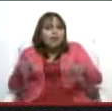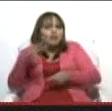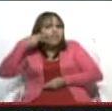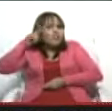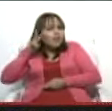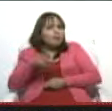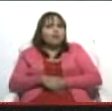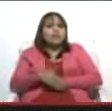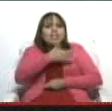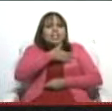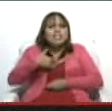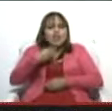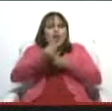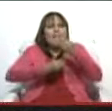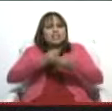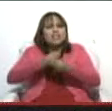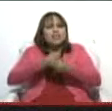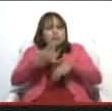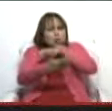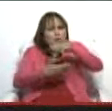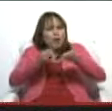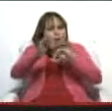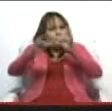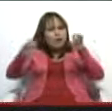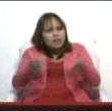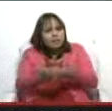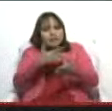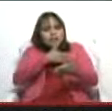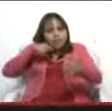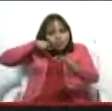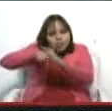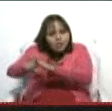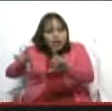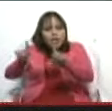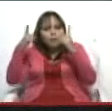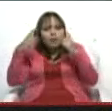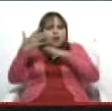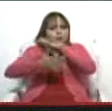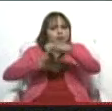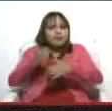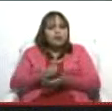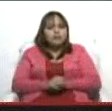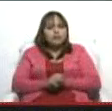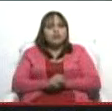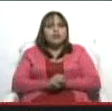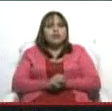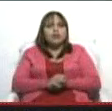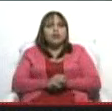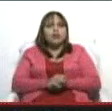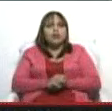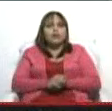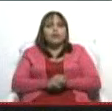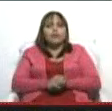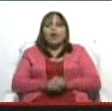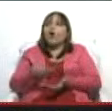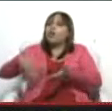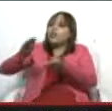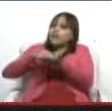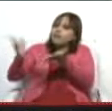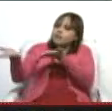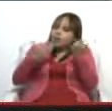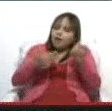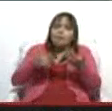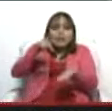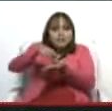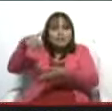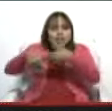para intentar un desembarco en las costas de Macuto, vuelvan al redil constitucional, participen en la elección, se chorrearon,